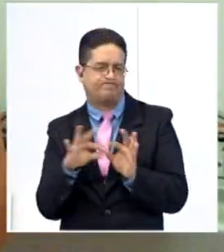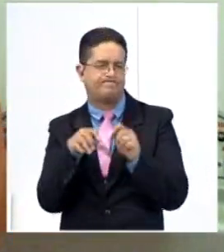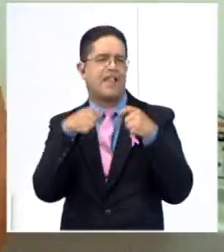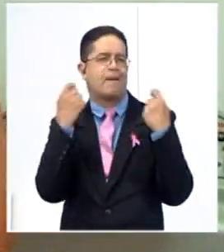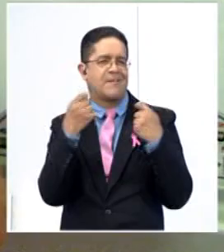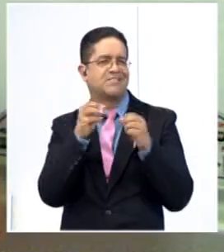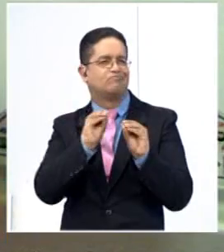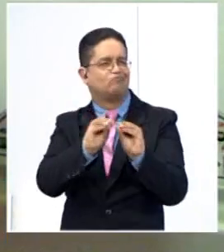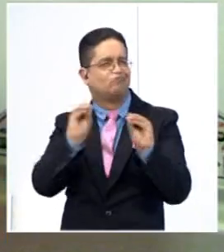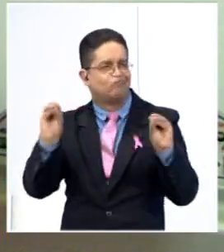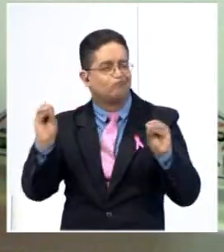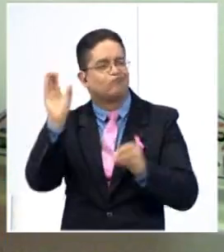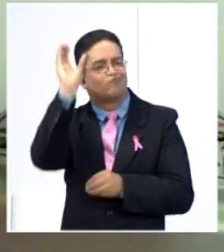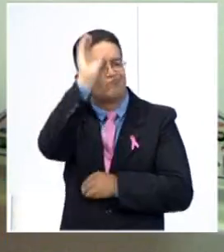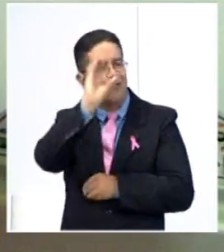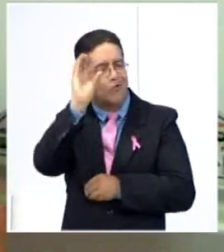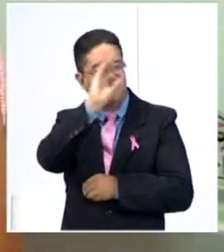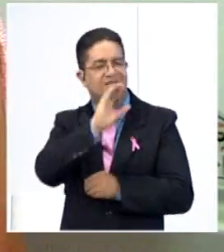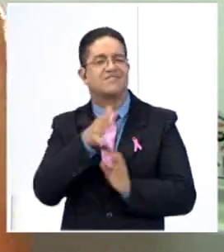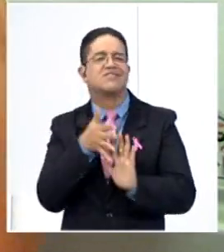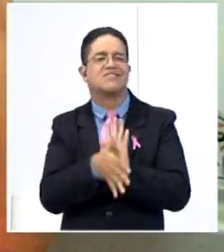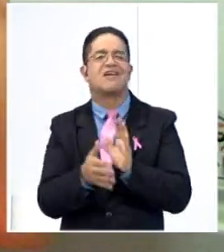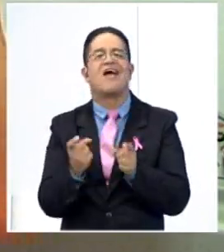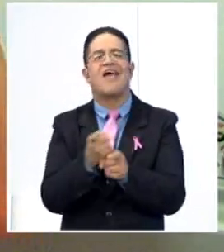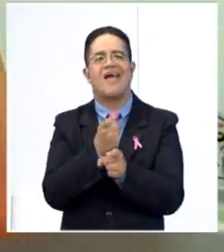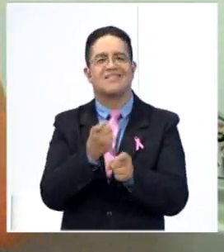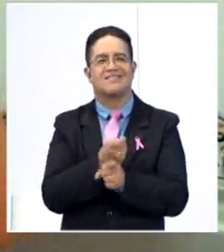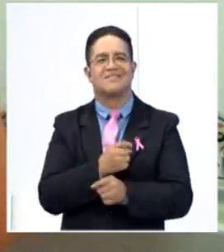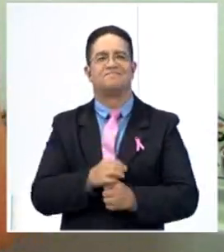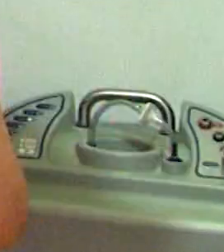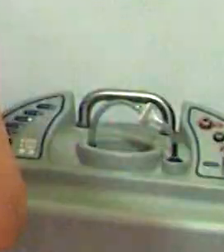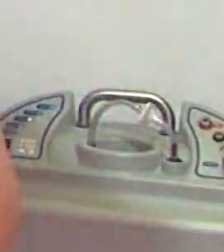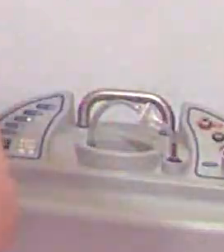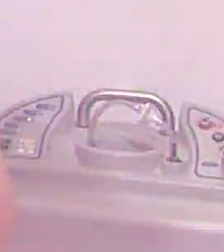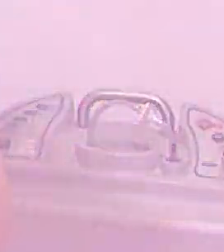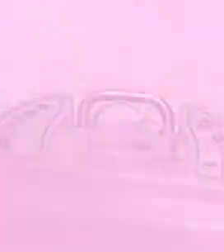la sensibilidad y a la campaña del cáncer de mama. Ya volvemos.